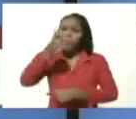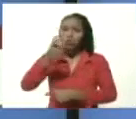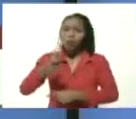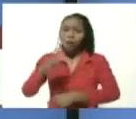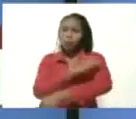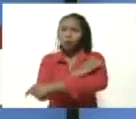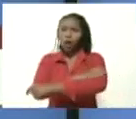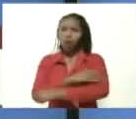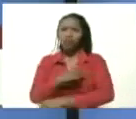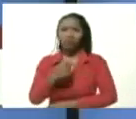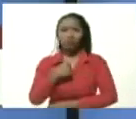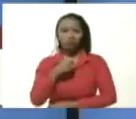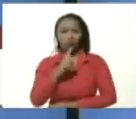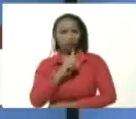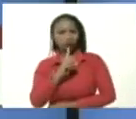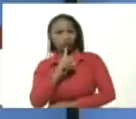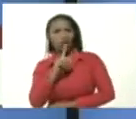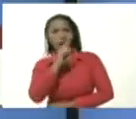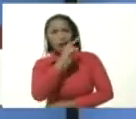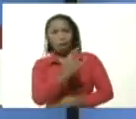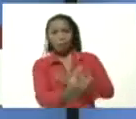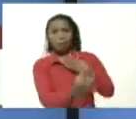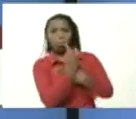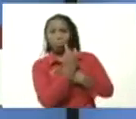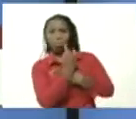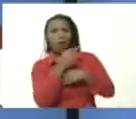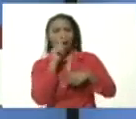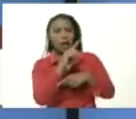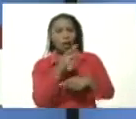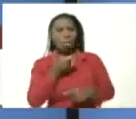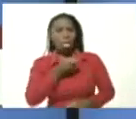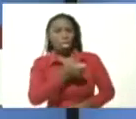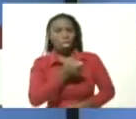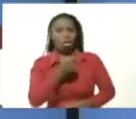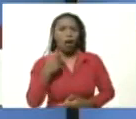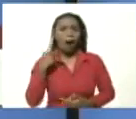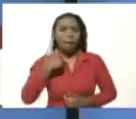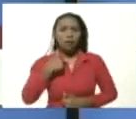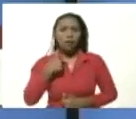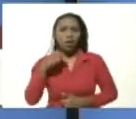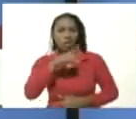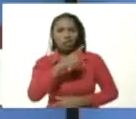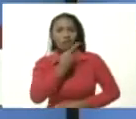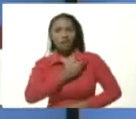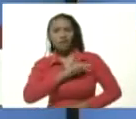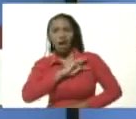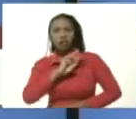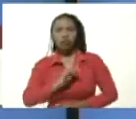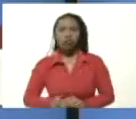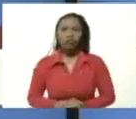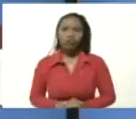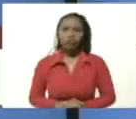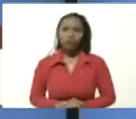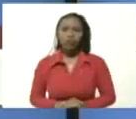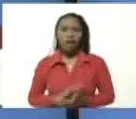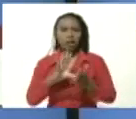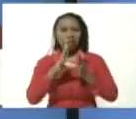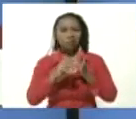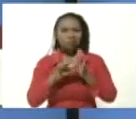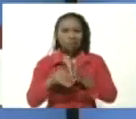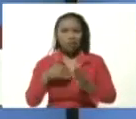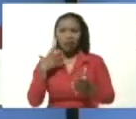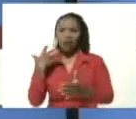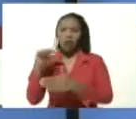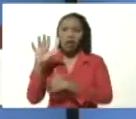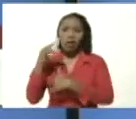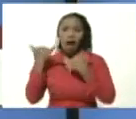Yo no. Ese me engañó, me manipuló, es un farsante. Robó, se fue